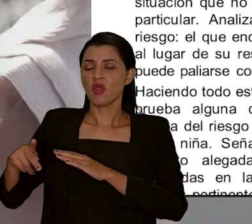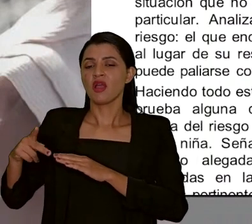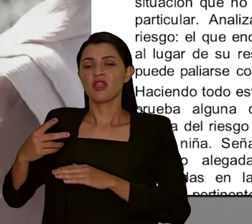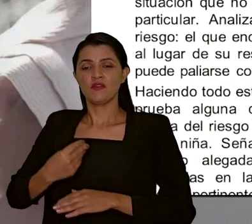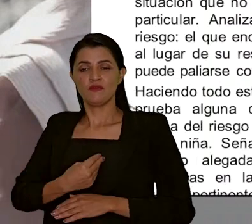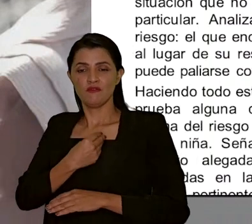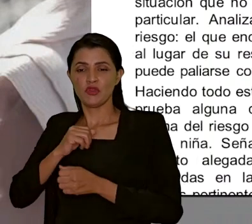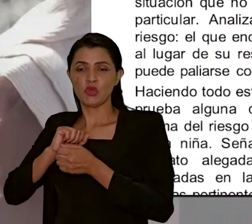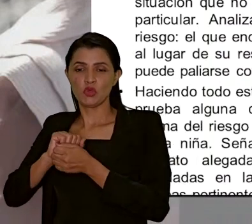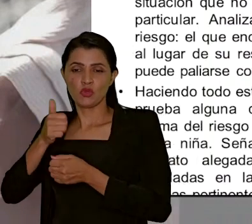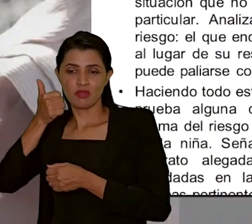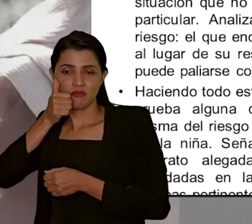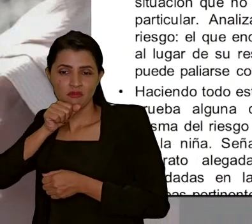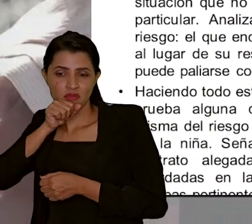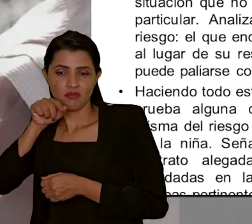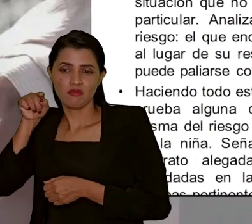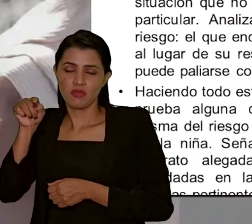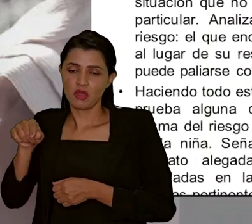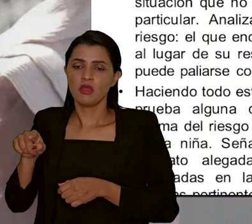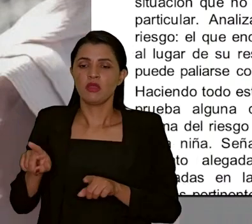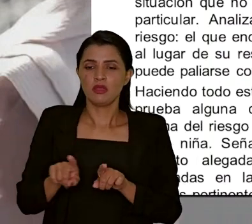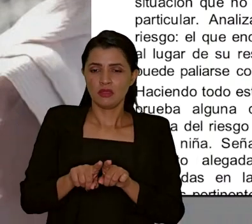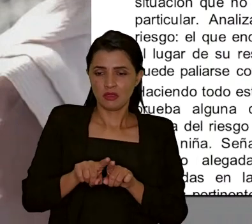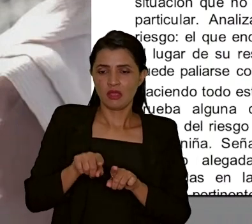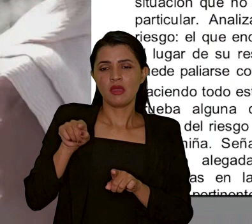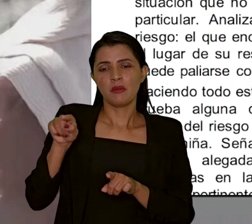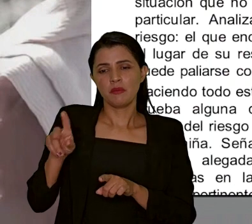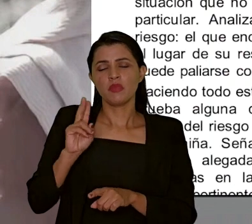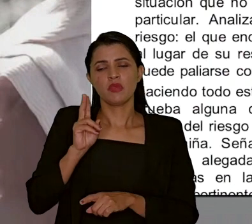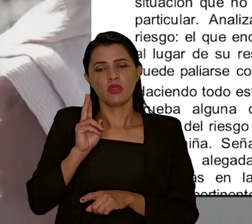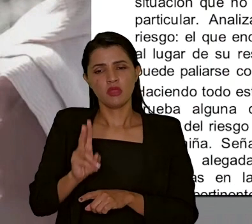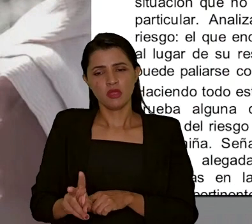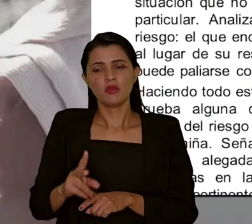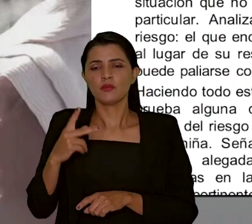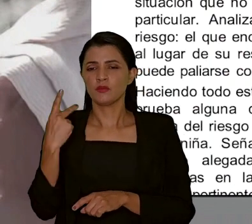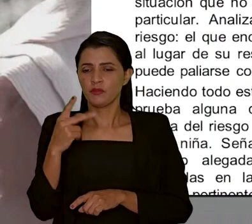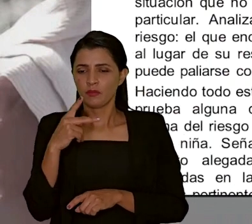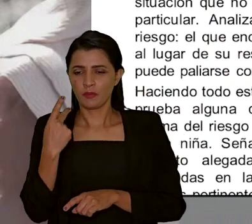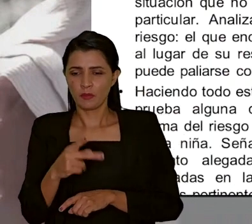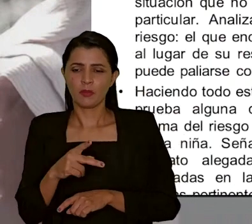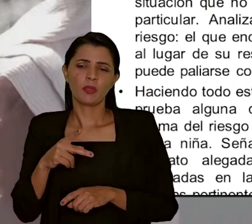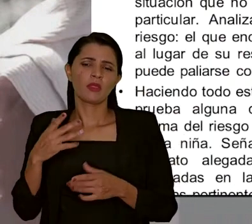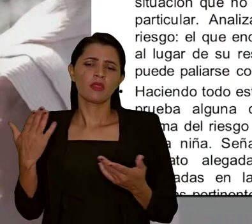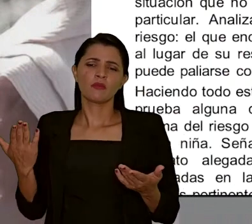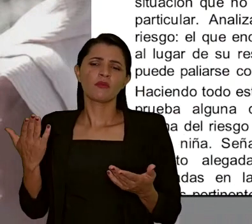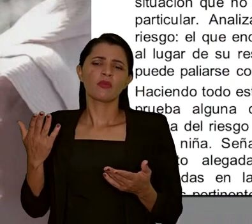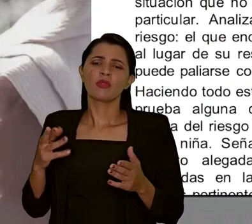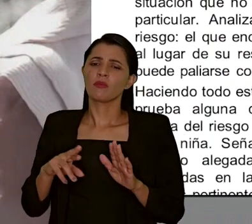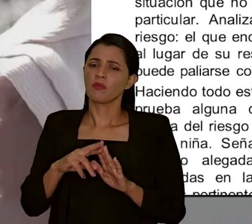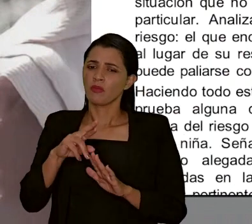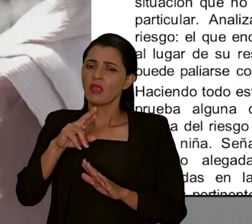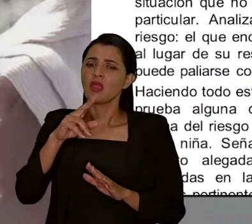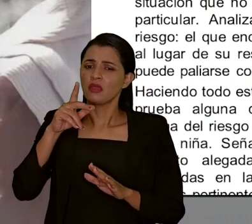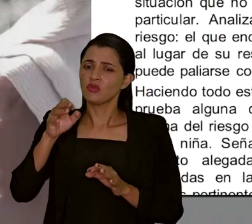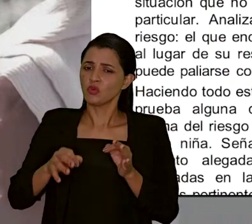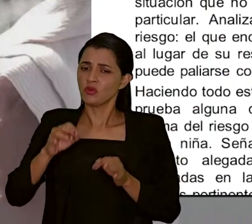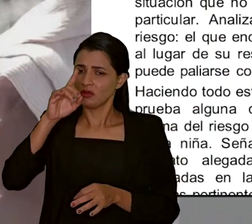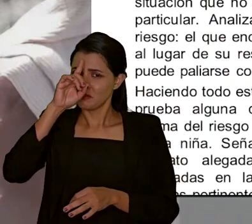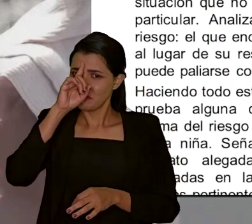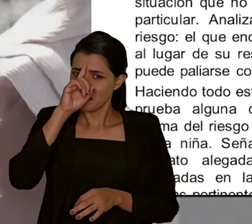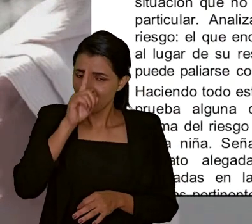puede paliarse con medidas de regreso seguro. Fíjense que ya en la resolución ordena que la niña siga el tratamiento